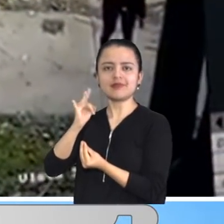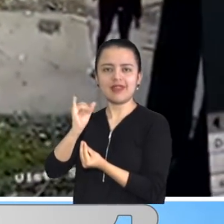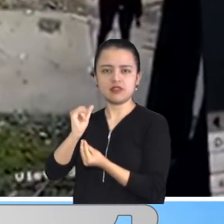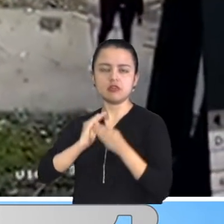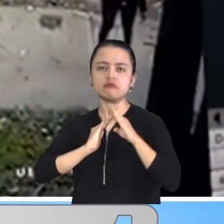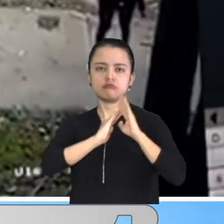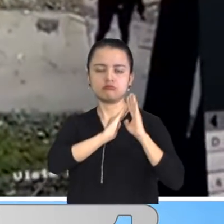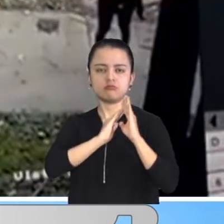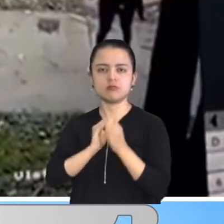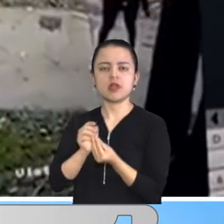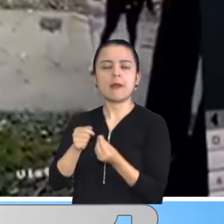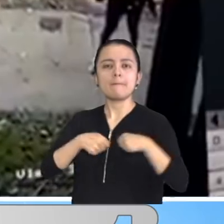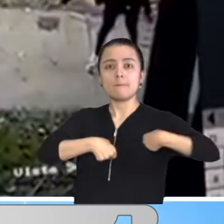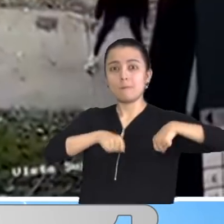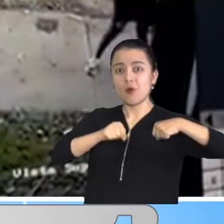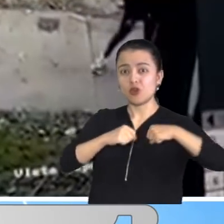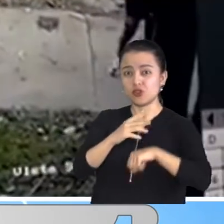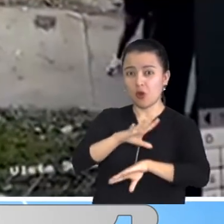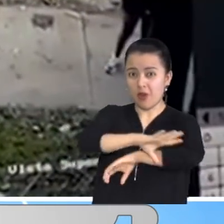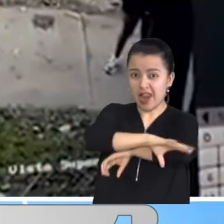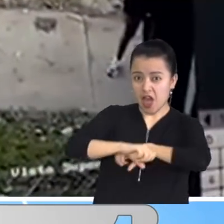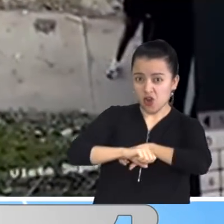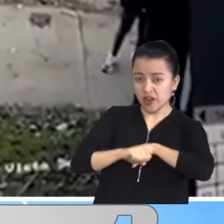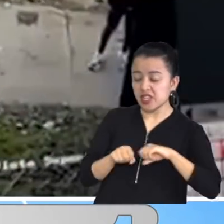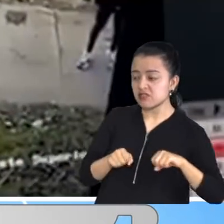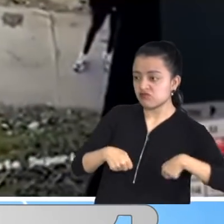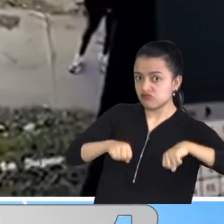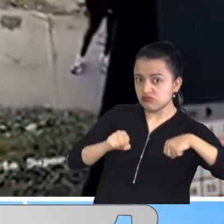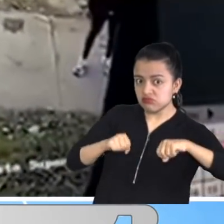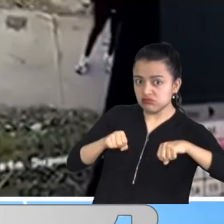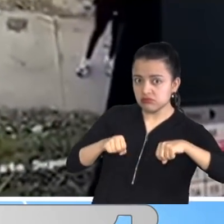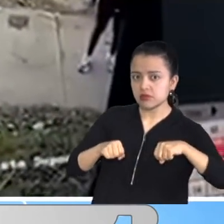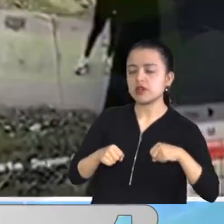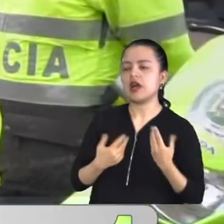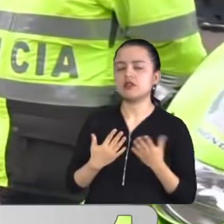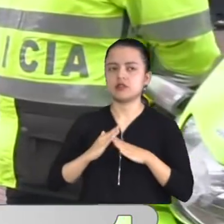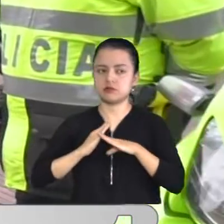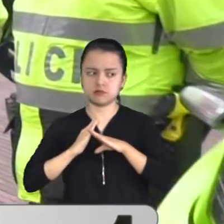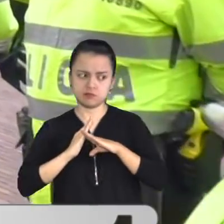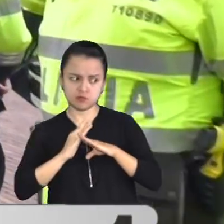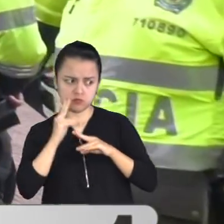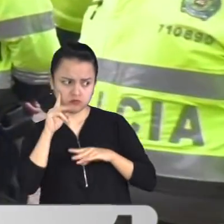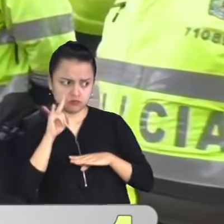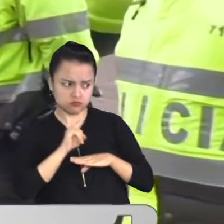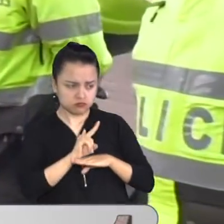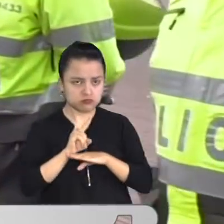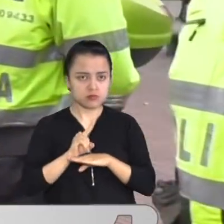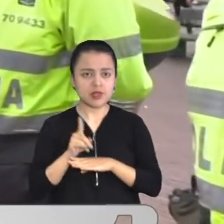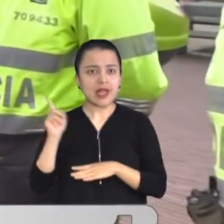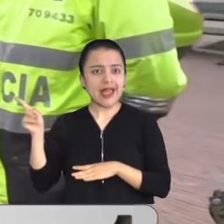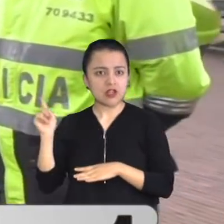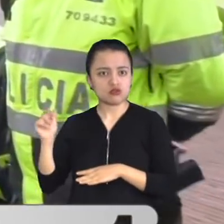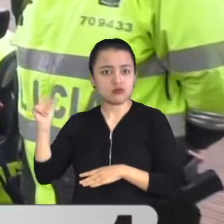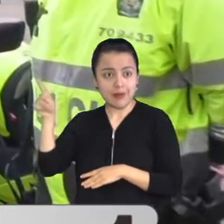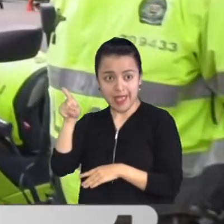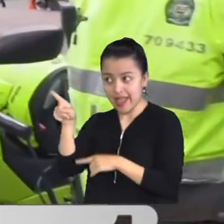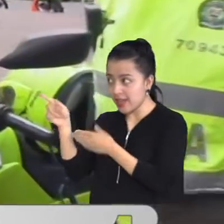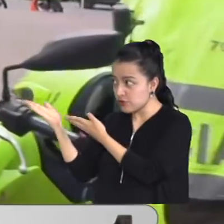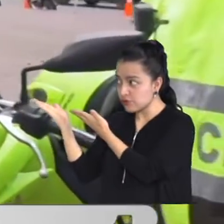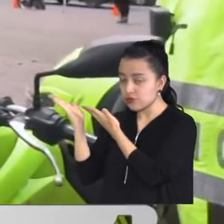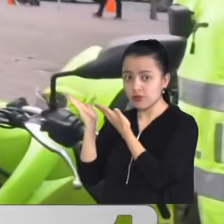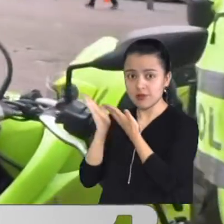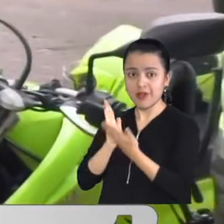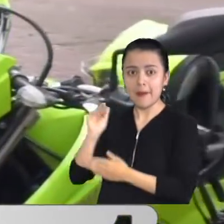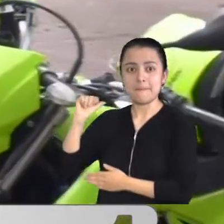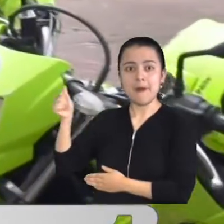menos 100 policías, entre ellos algunos patrulleros auxiliares de esta institución, los que van a empezar a patrullar diferentes calles de Bogotá